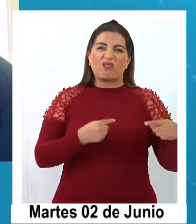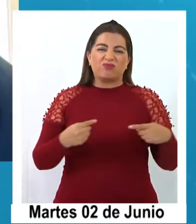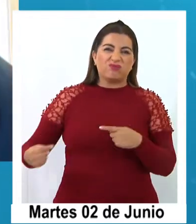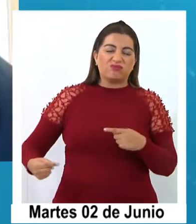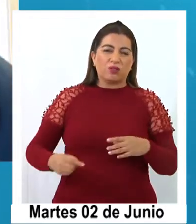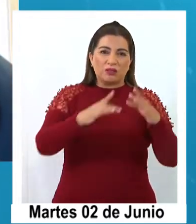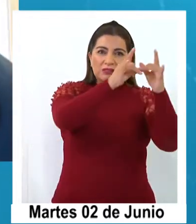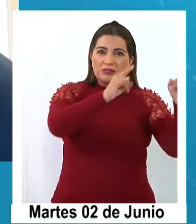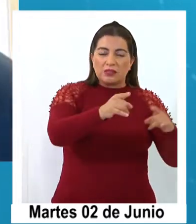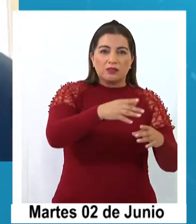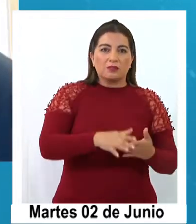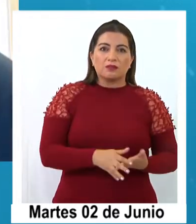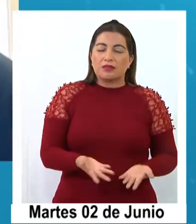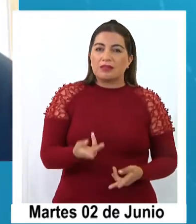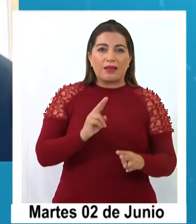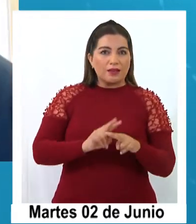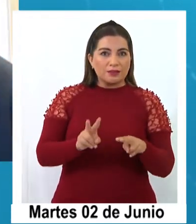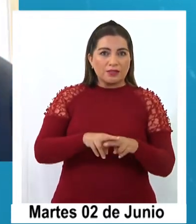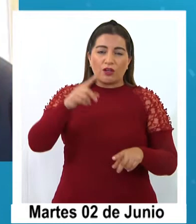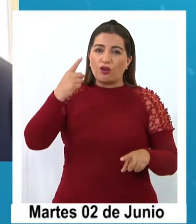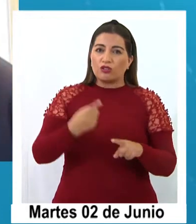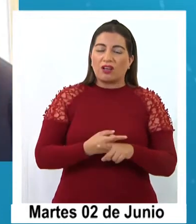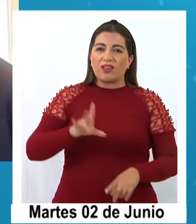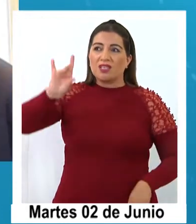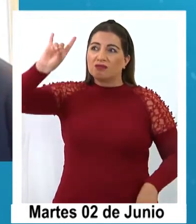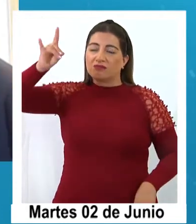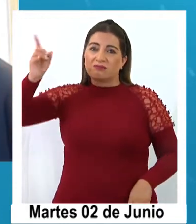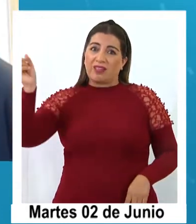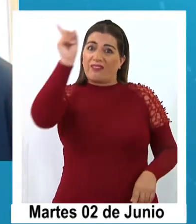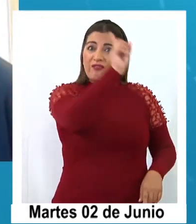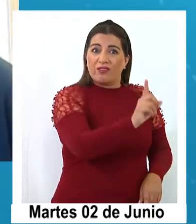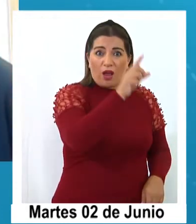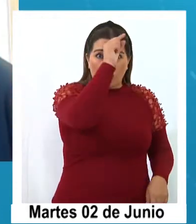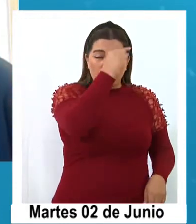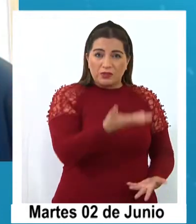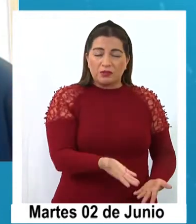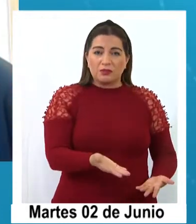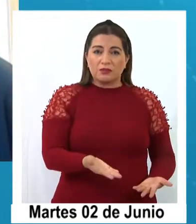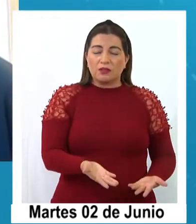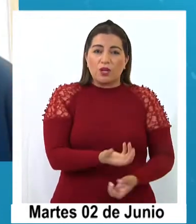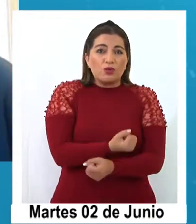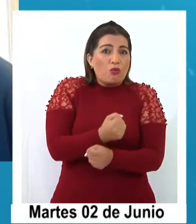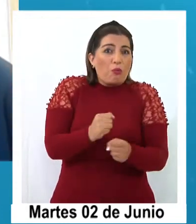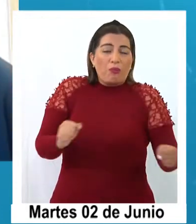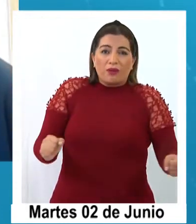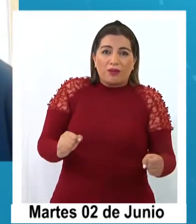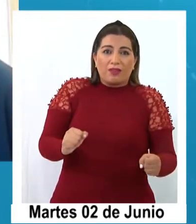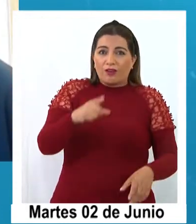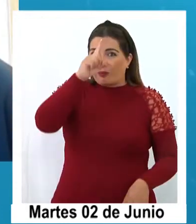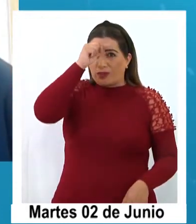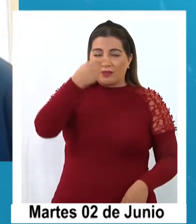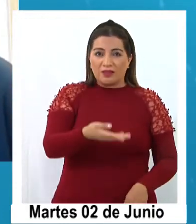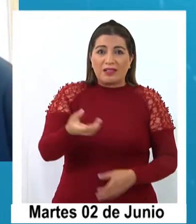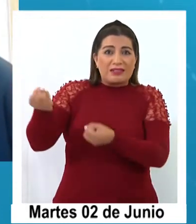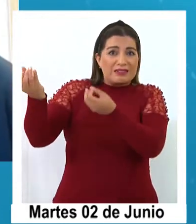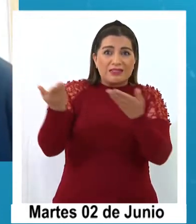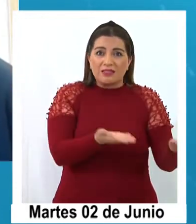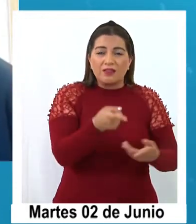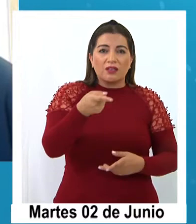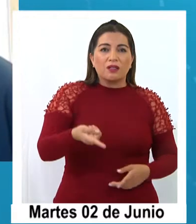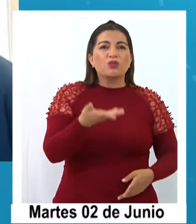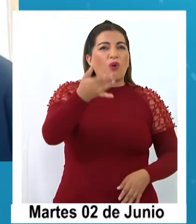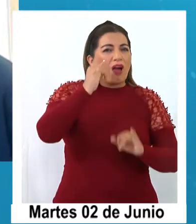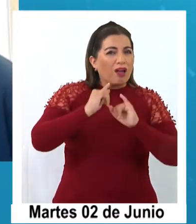no se podía permitir que llegaran nuevamente ciudadanos en tránsito a la ciudad, porque ya no da abasto el hospital. No sé qué